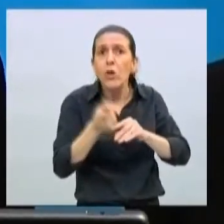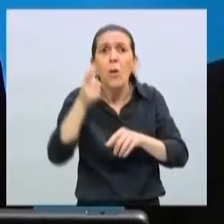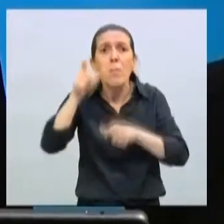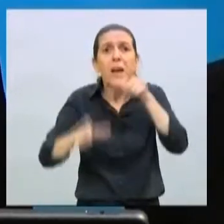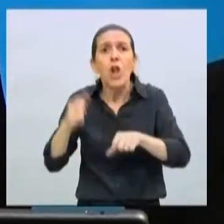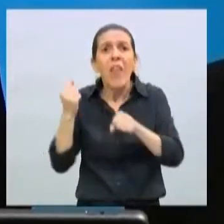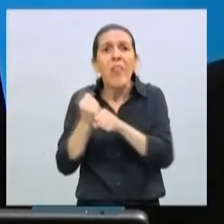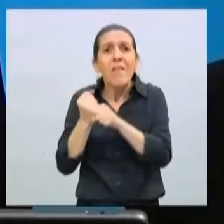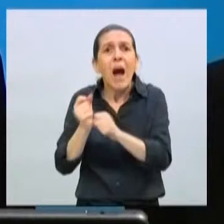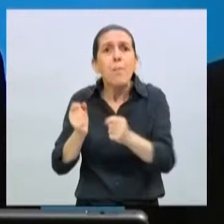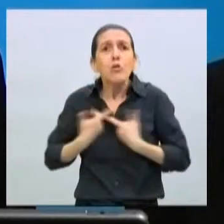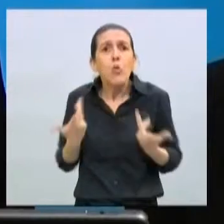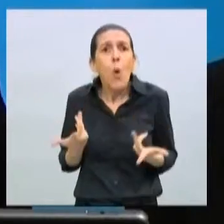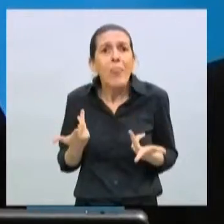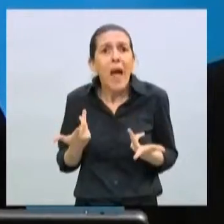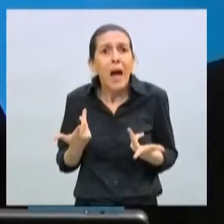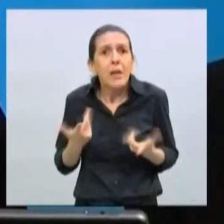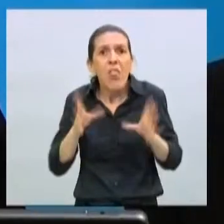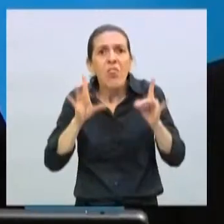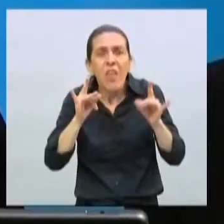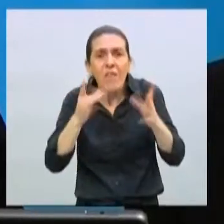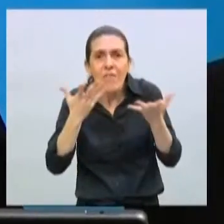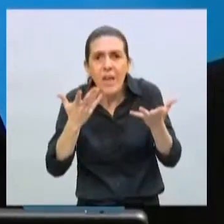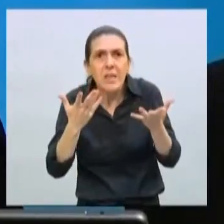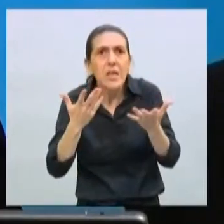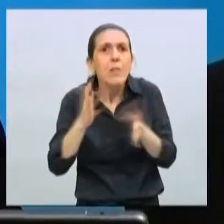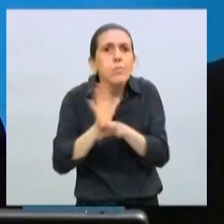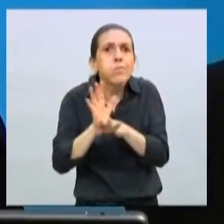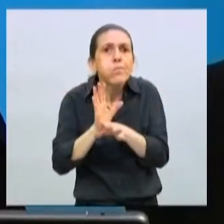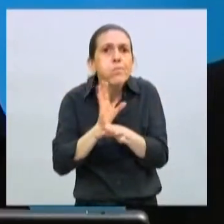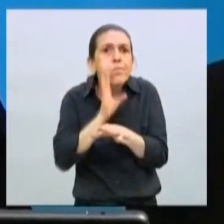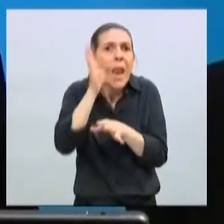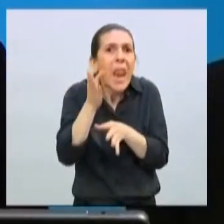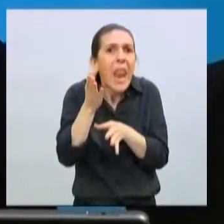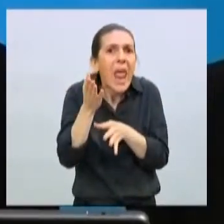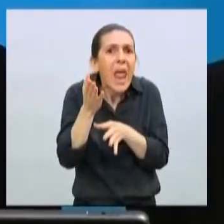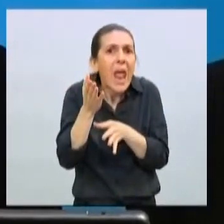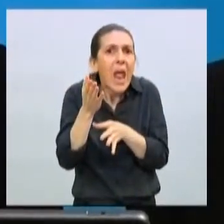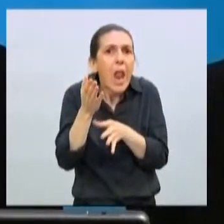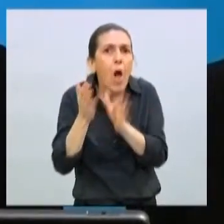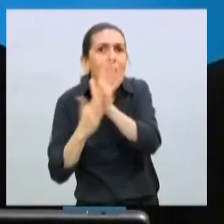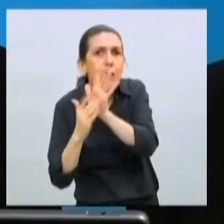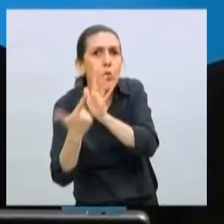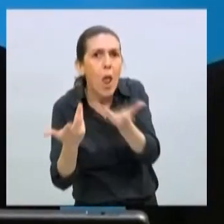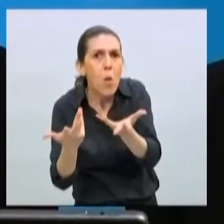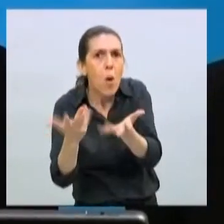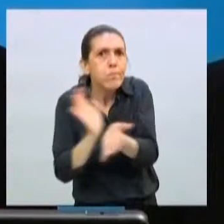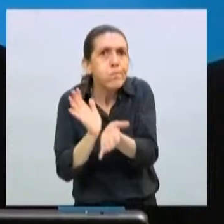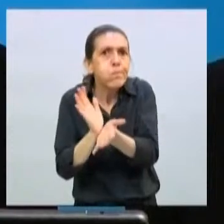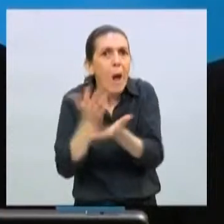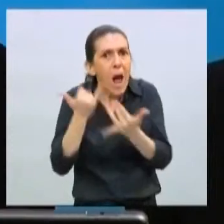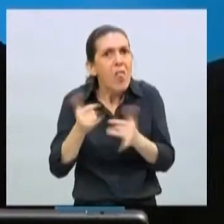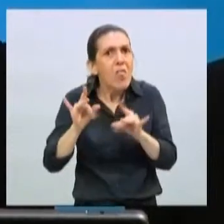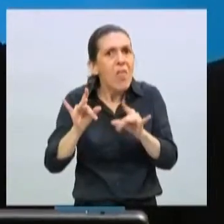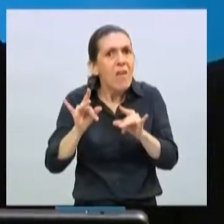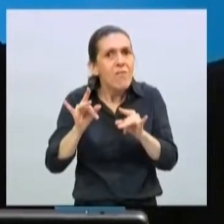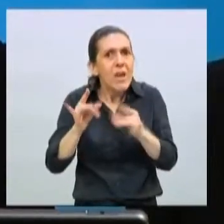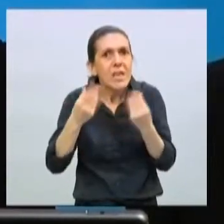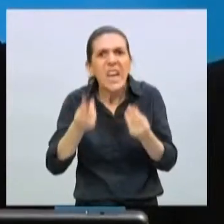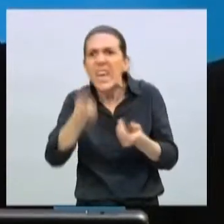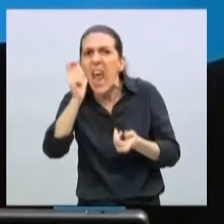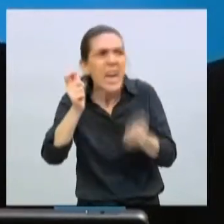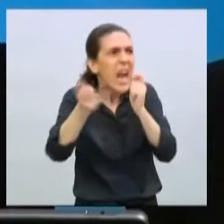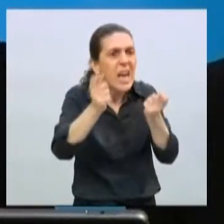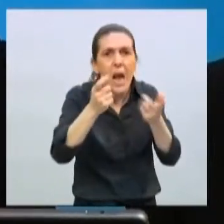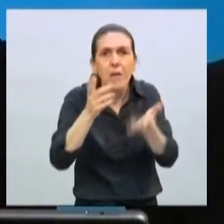difícil detectar a esa gente, porque estar en la informalidad en estos casos se hace mucho más difícil llegar